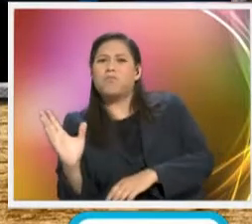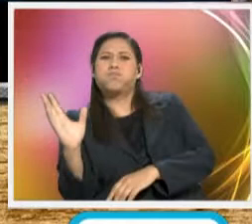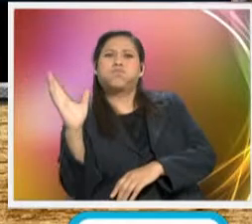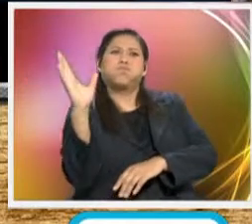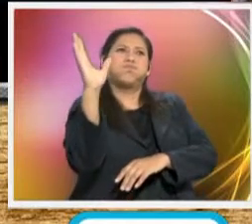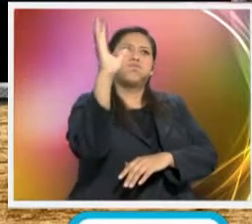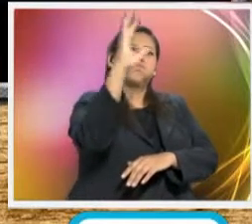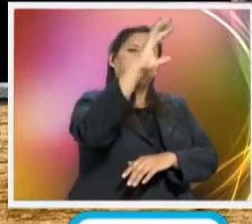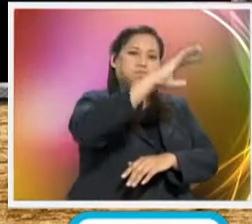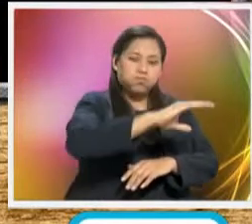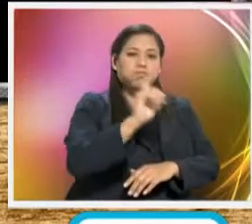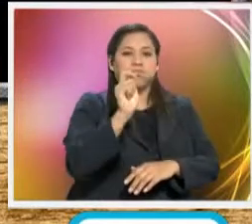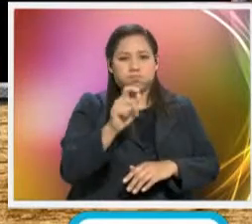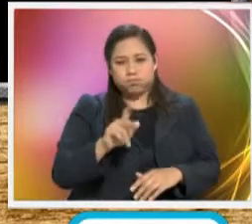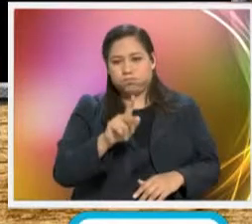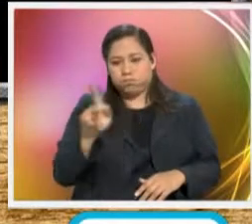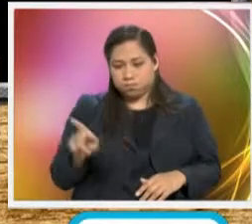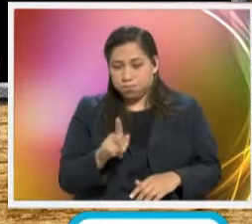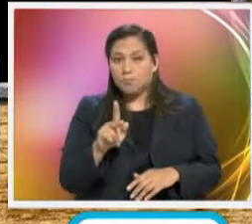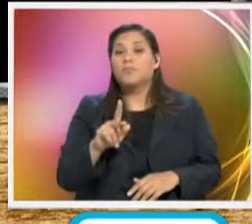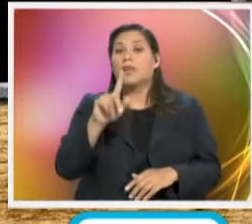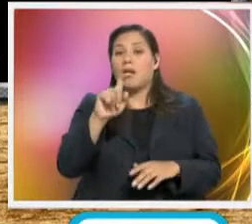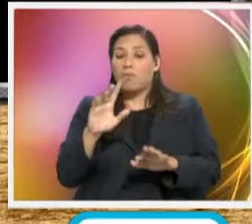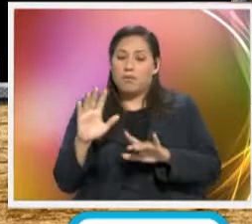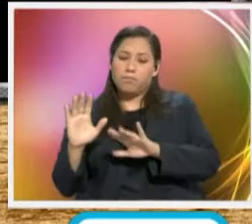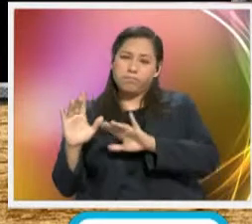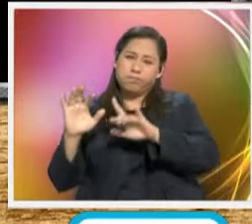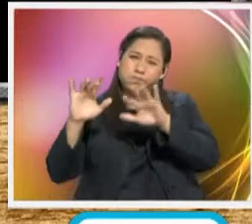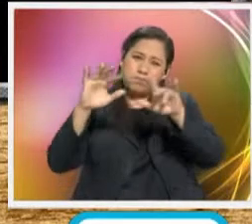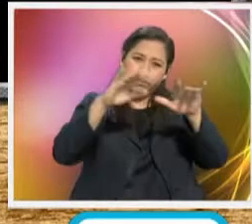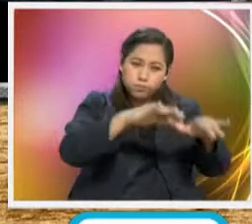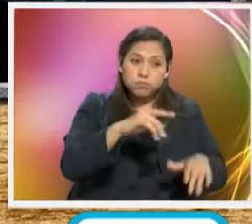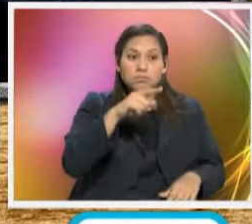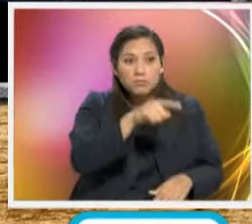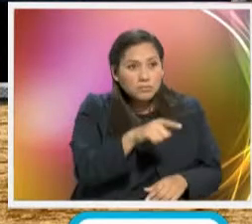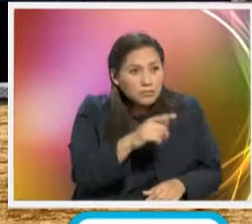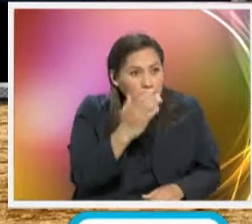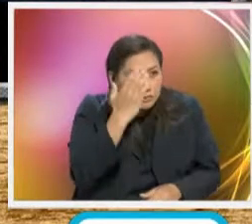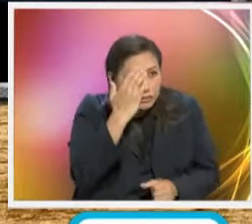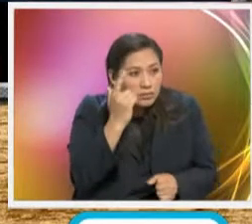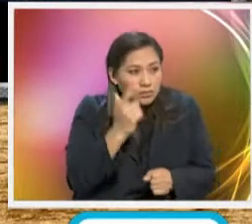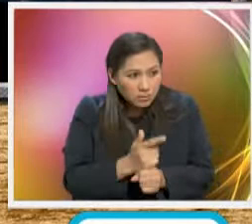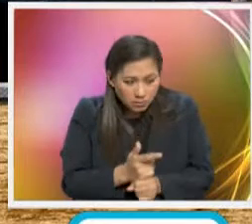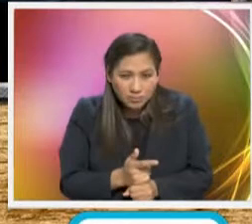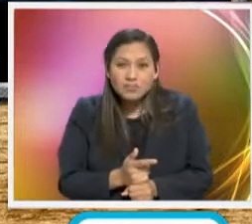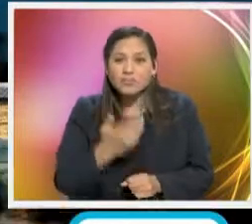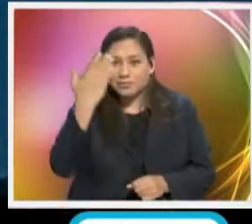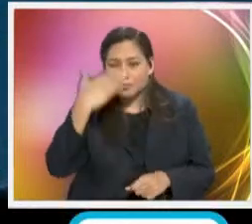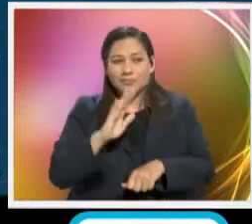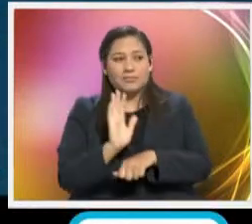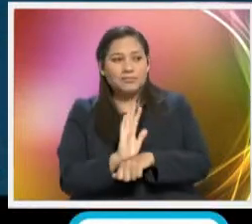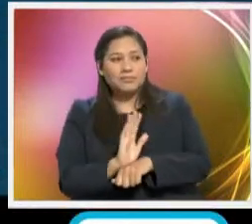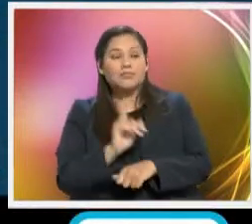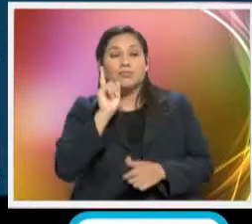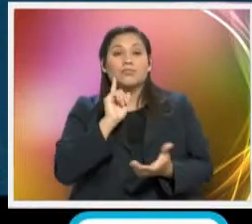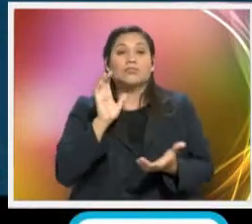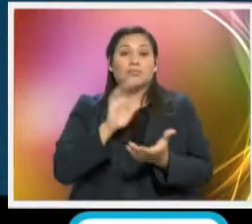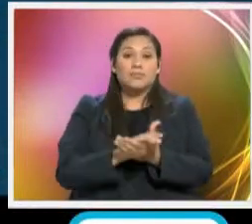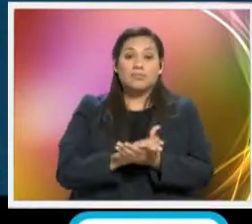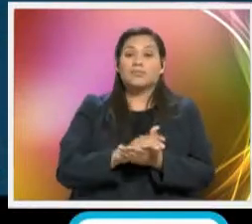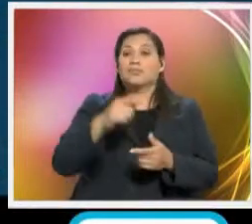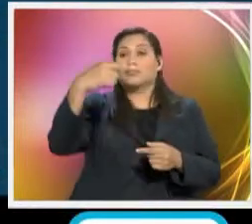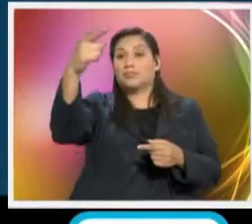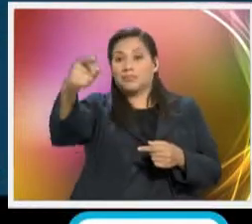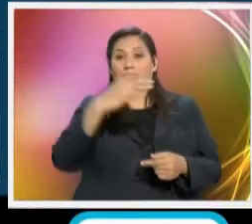así, que inunda el pueblo donde él vive, pero obviamente él lo descubre. Ya saben cómo es el cine de aventuras, cuando su esposa esté en un lado,